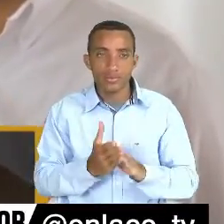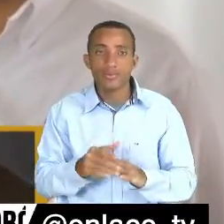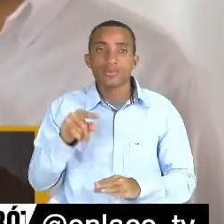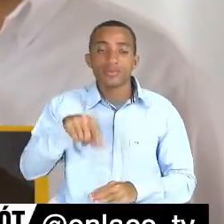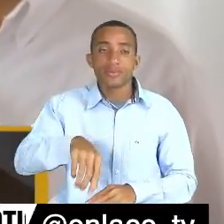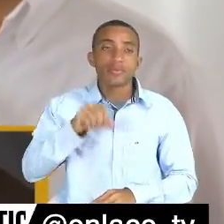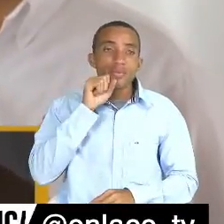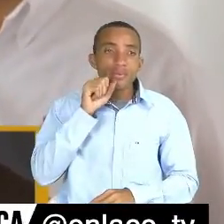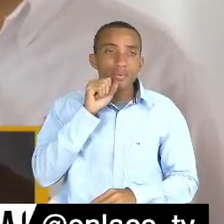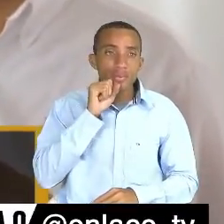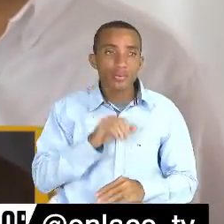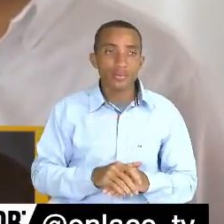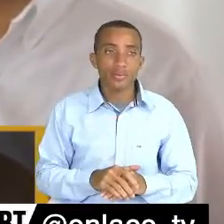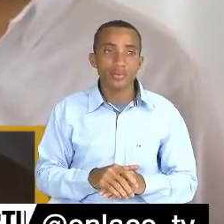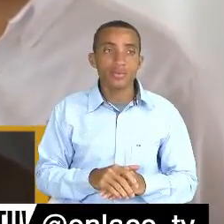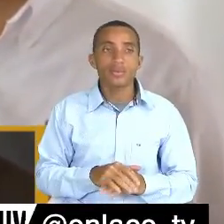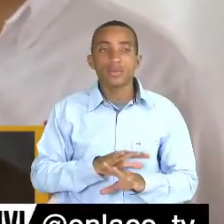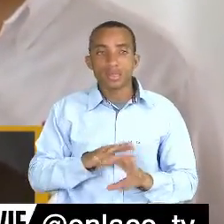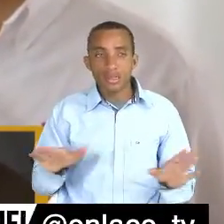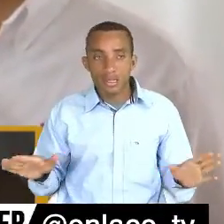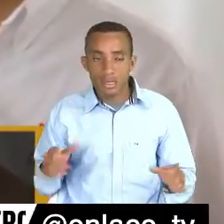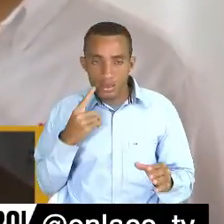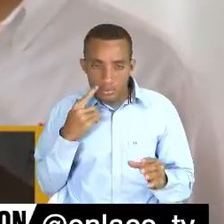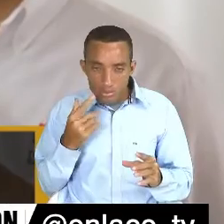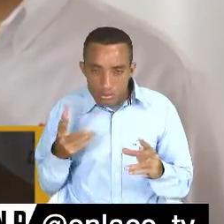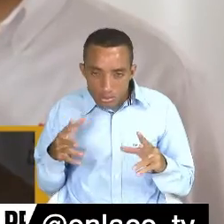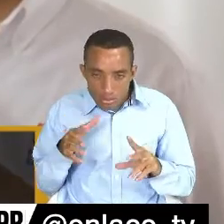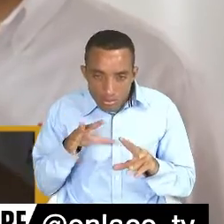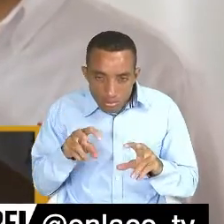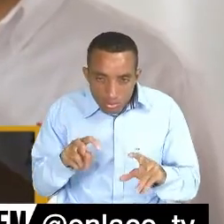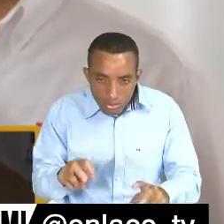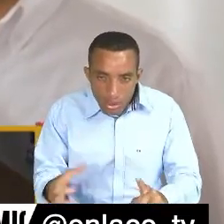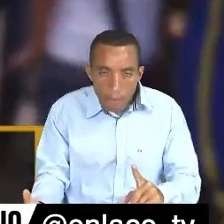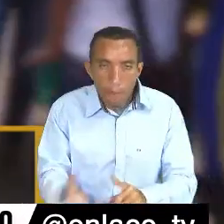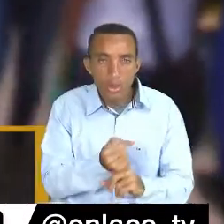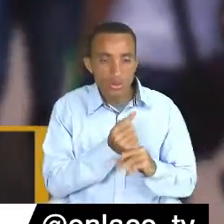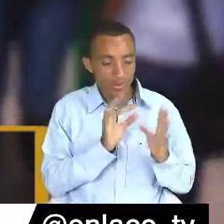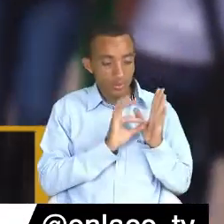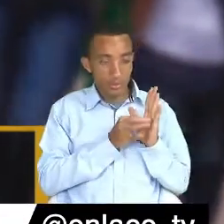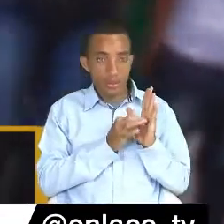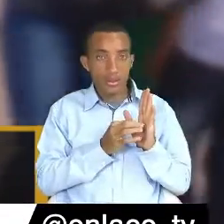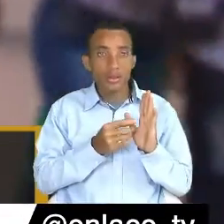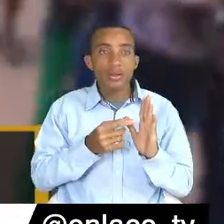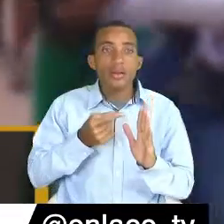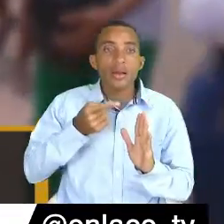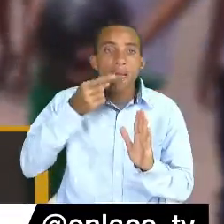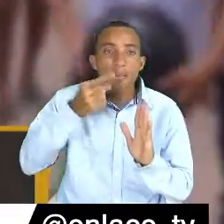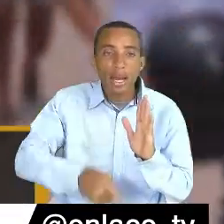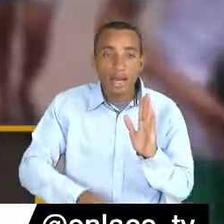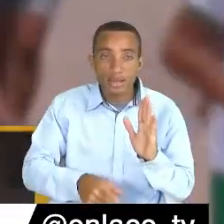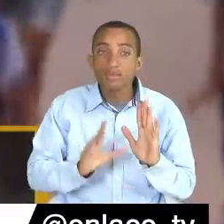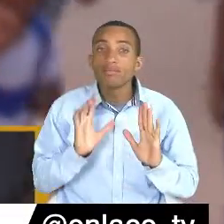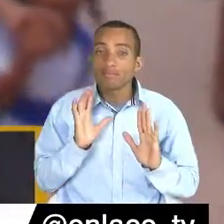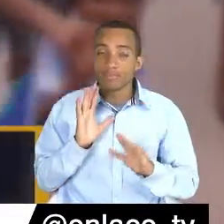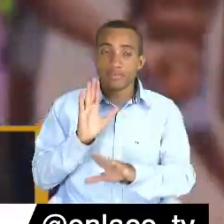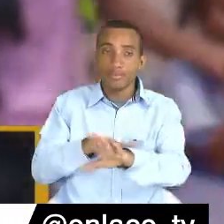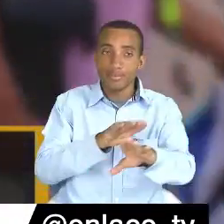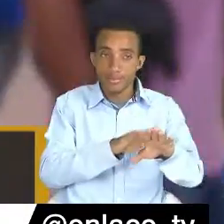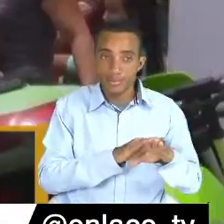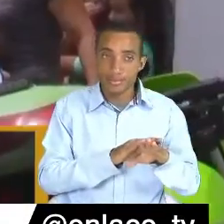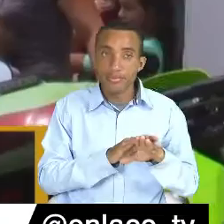Y considerando que ha encontrado mérito suficiente y de acuerdo al Código Disciplinario Único, profiere de oficio